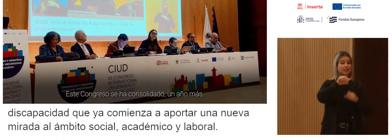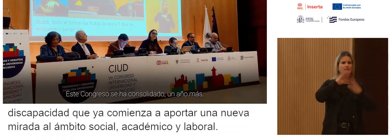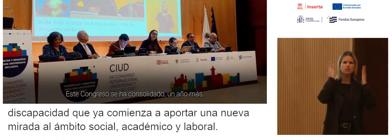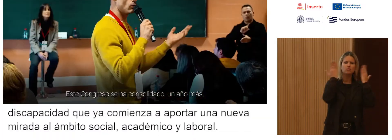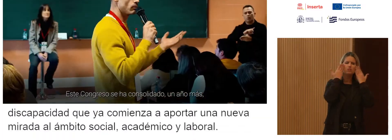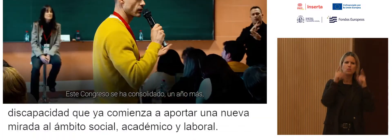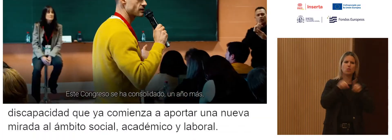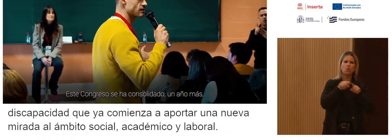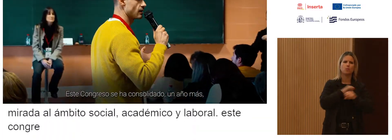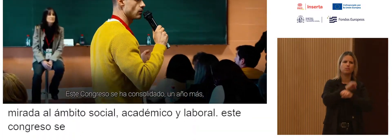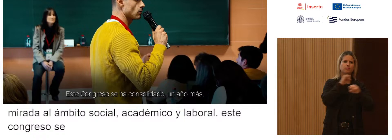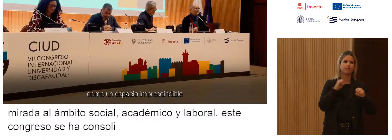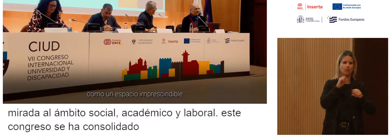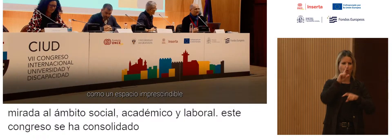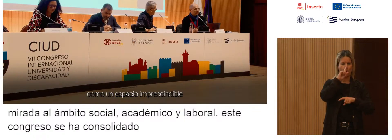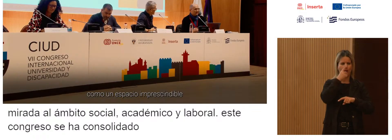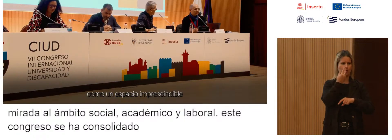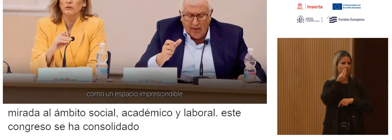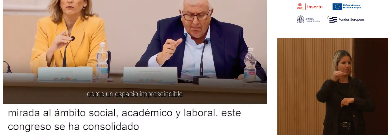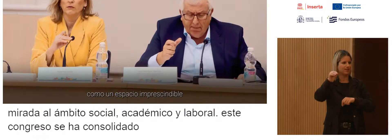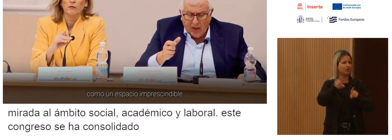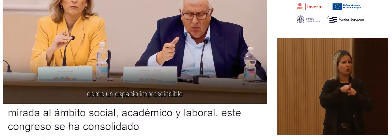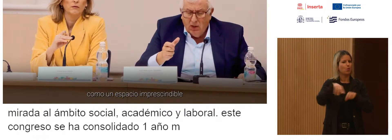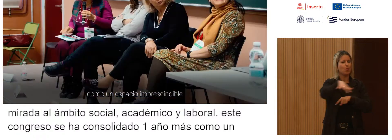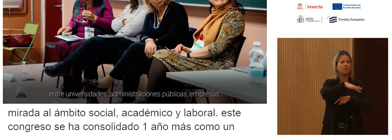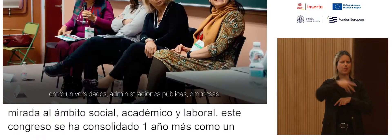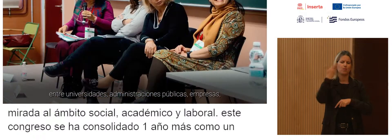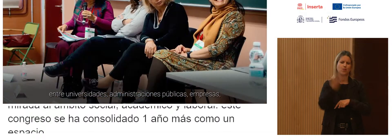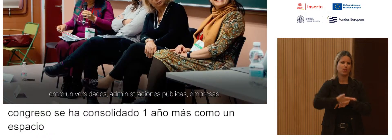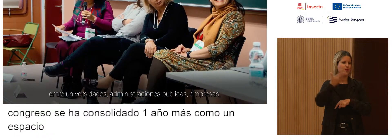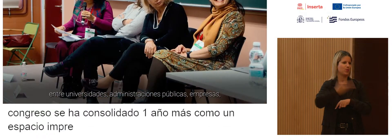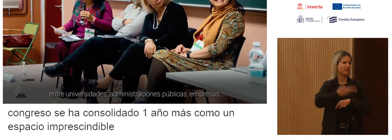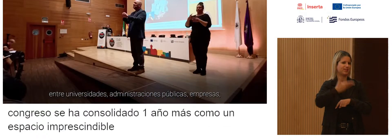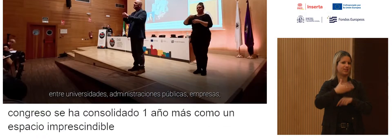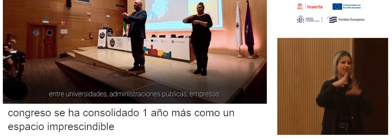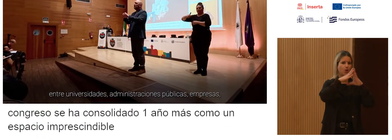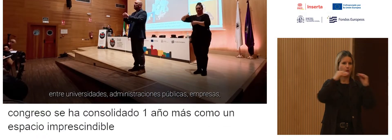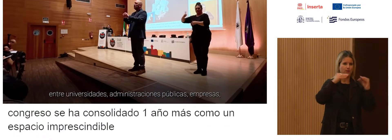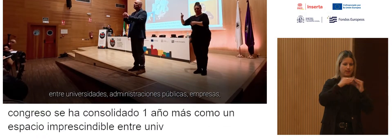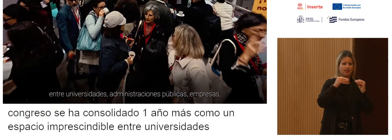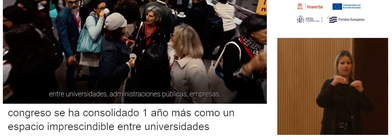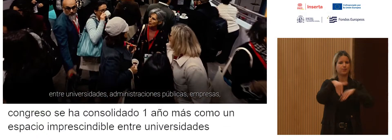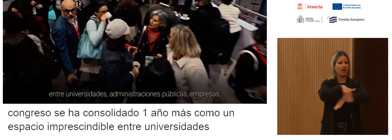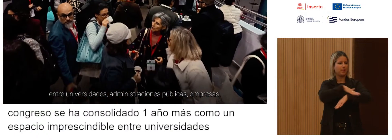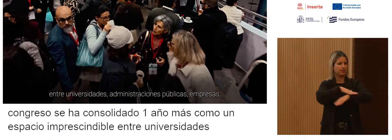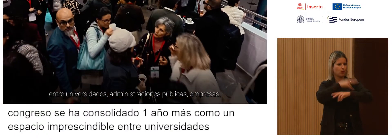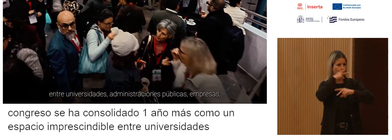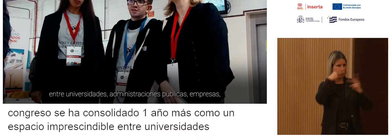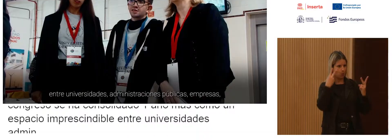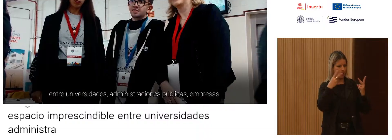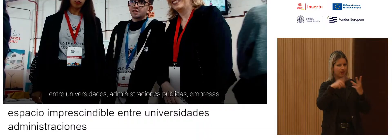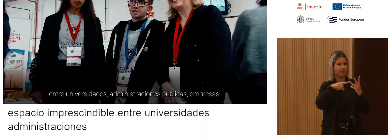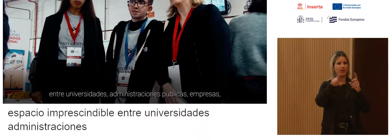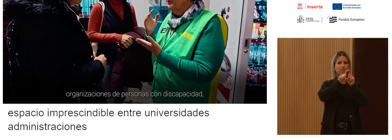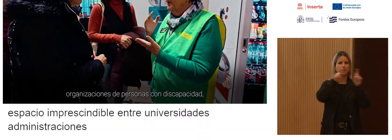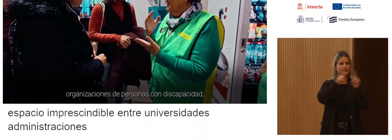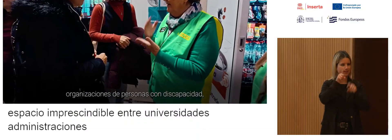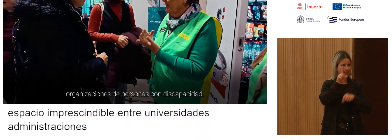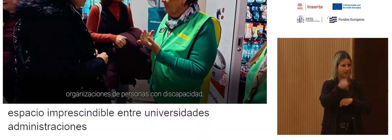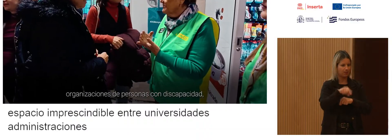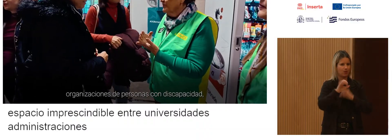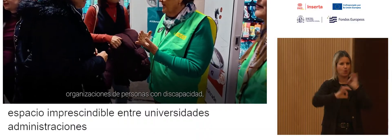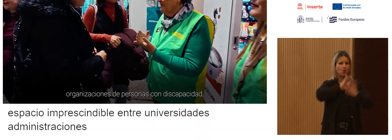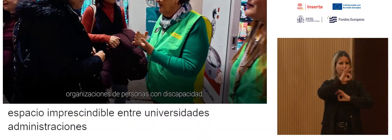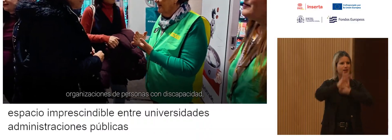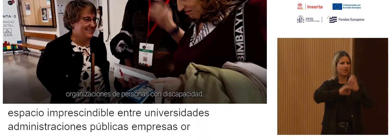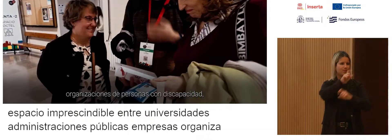se ha consolidado un año más como un espacio imprescindible entre universidades, administraciones públicas, empresas,